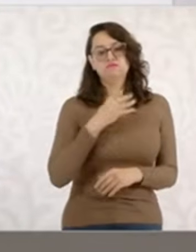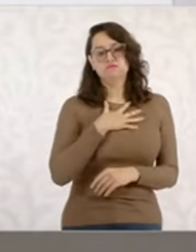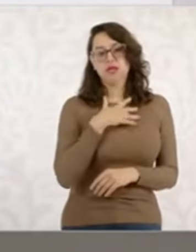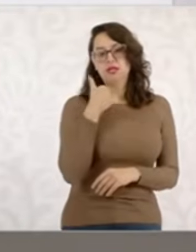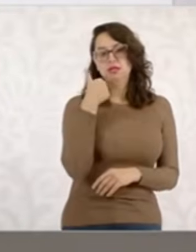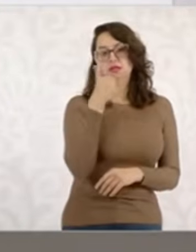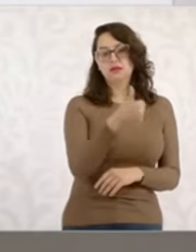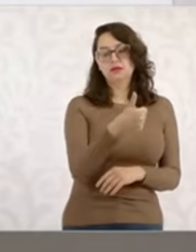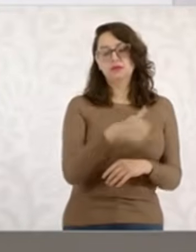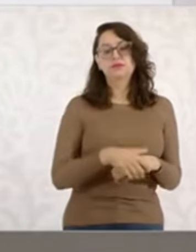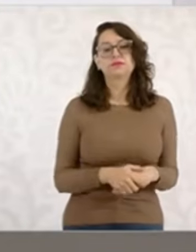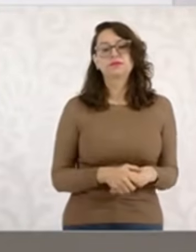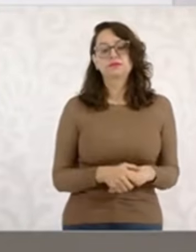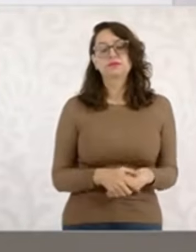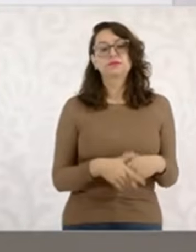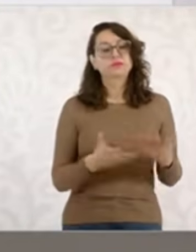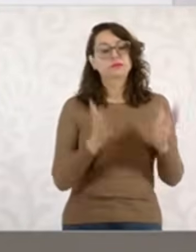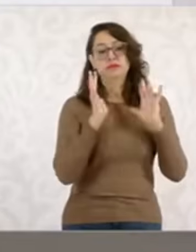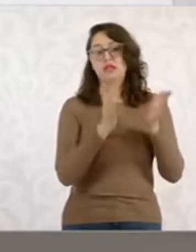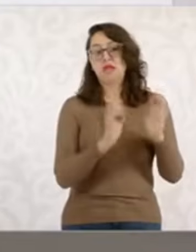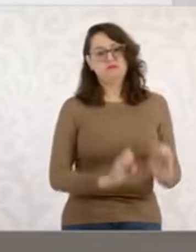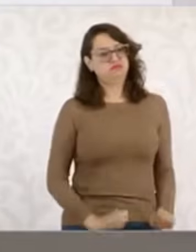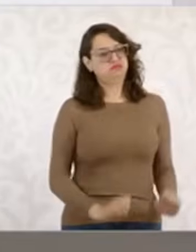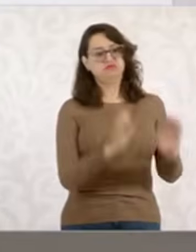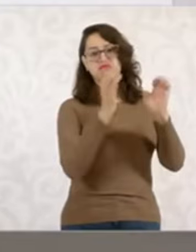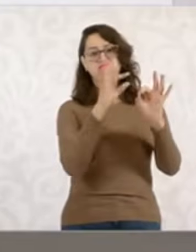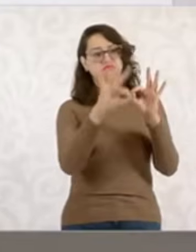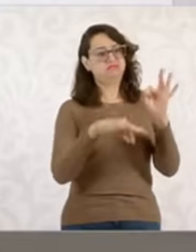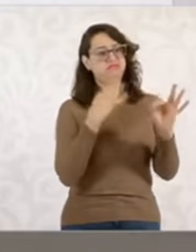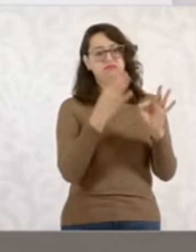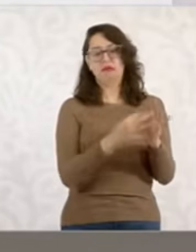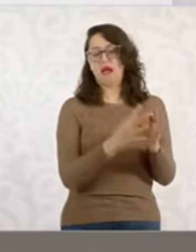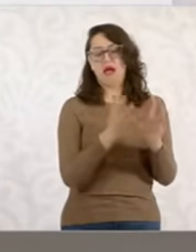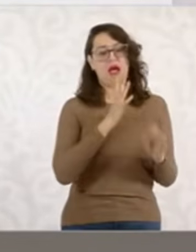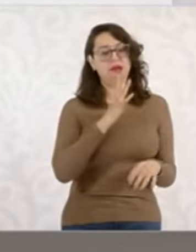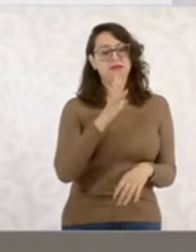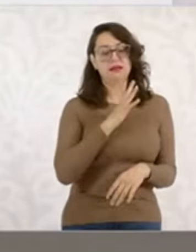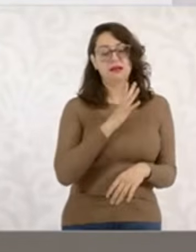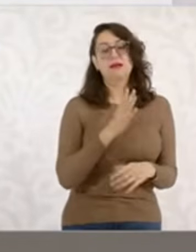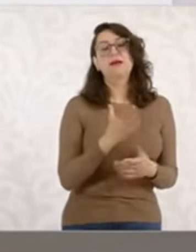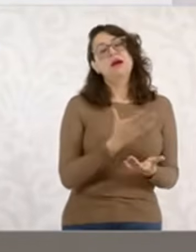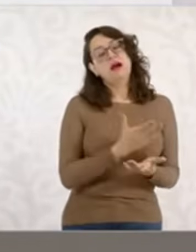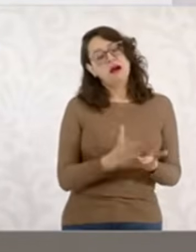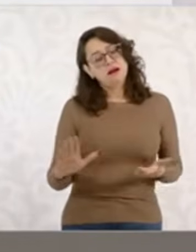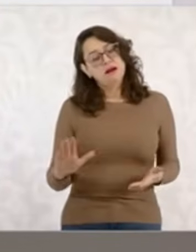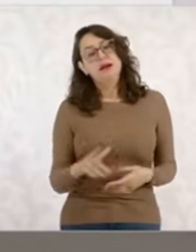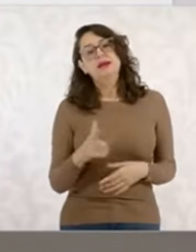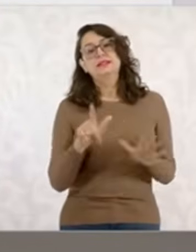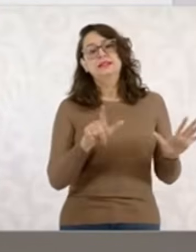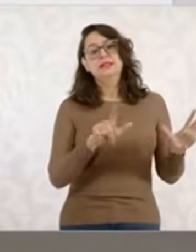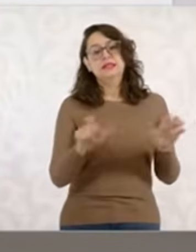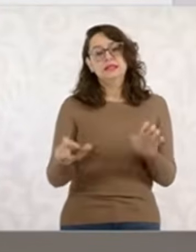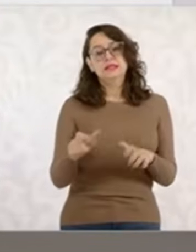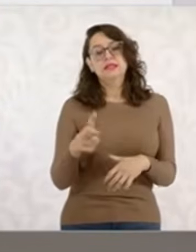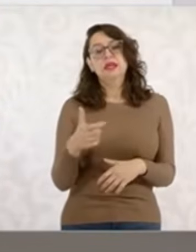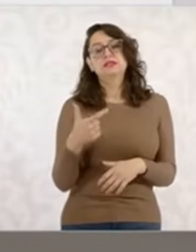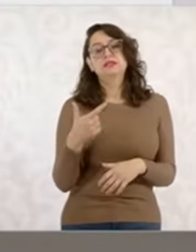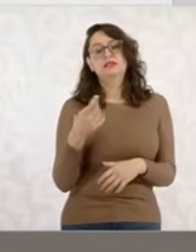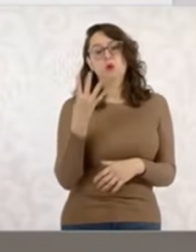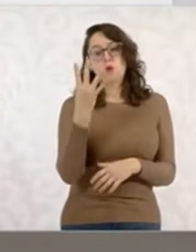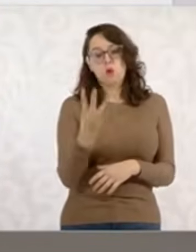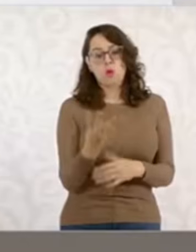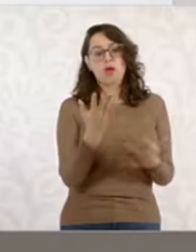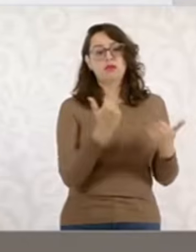Cabos. Prácticamente la unidad está ya levantada, terminada. Estamos construyendo 704 viviendas, que es